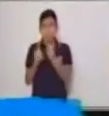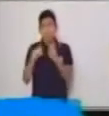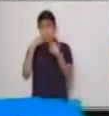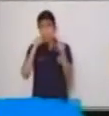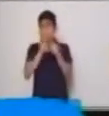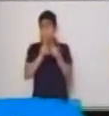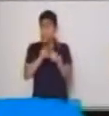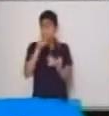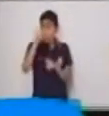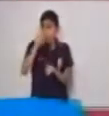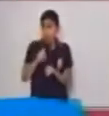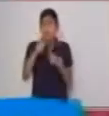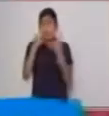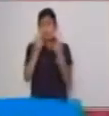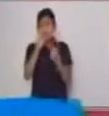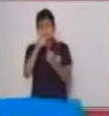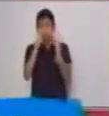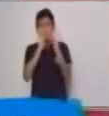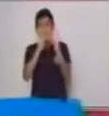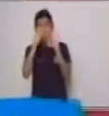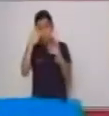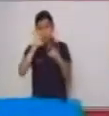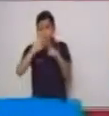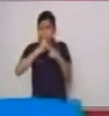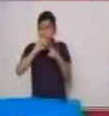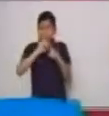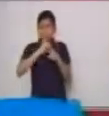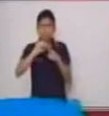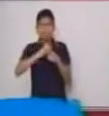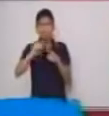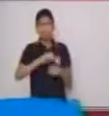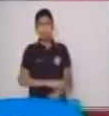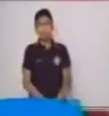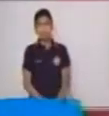hacer dentro del cuadro. ¿Sí? Muy bien.